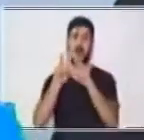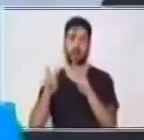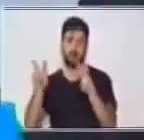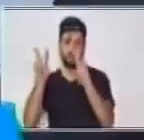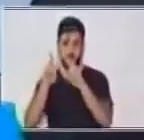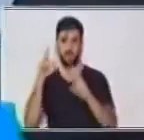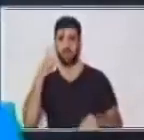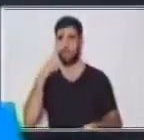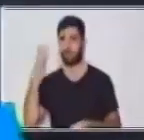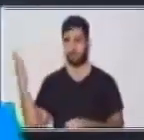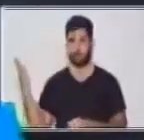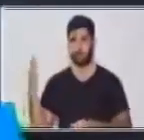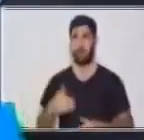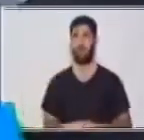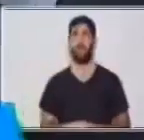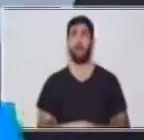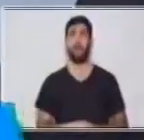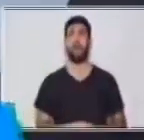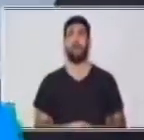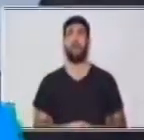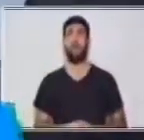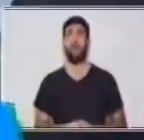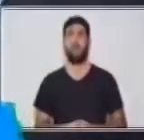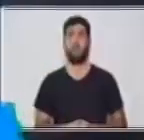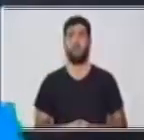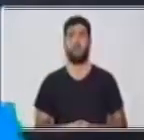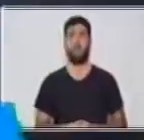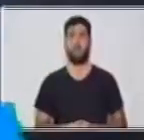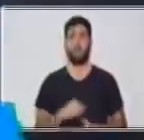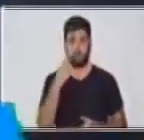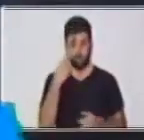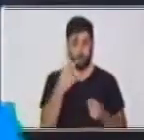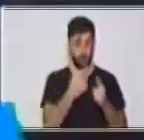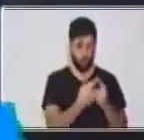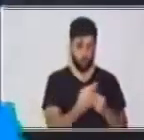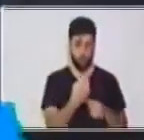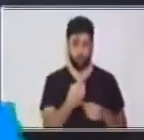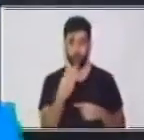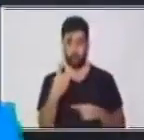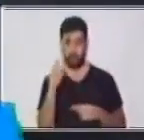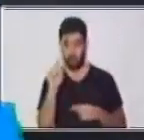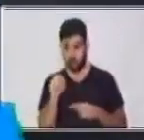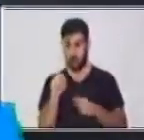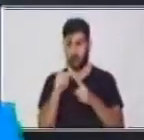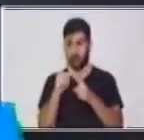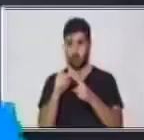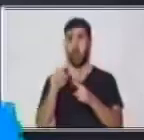encontrar. Entonces tenemos 3 acá